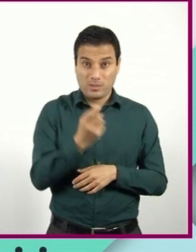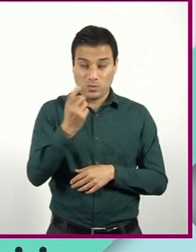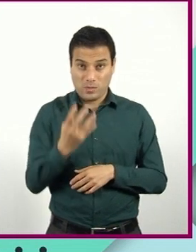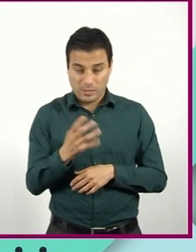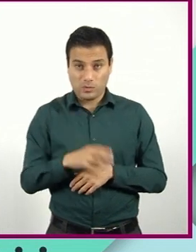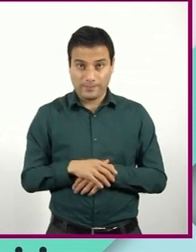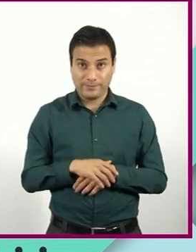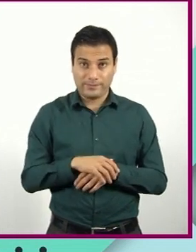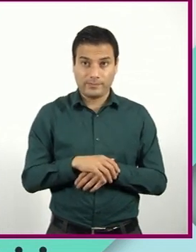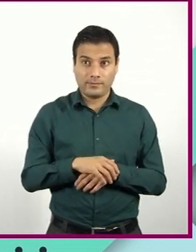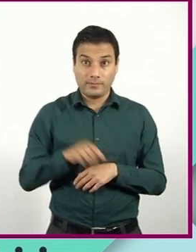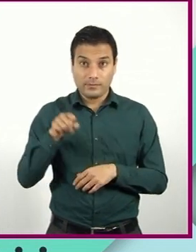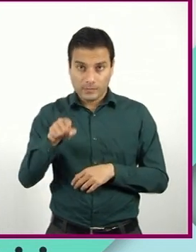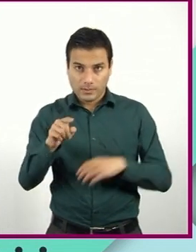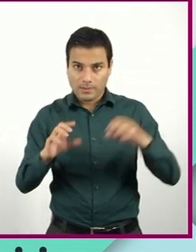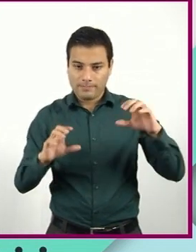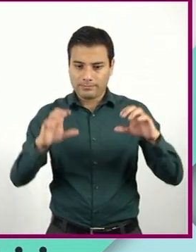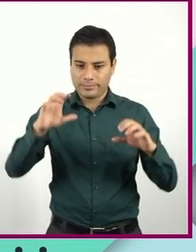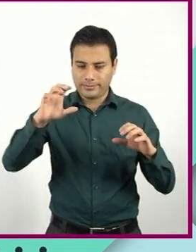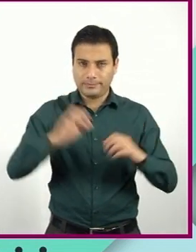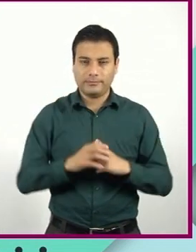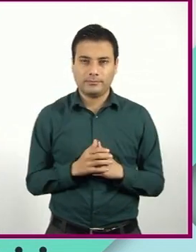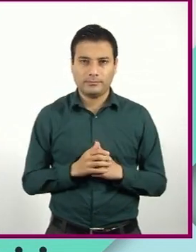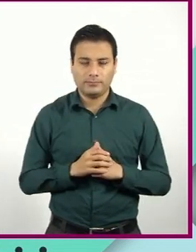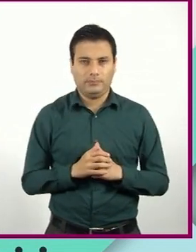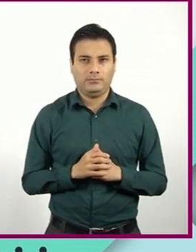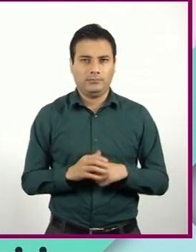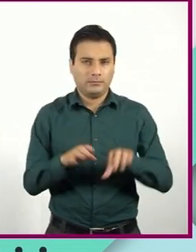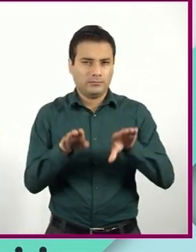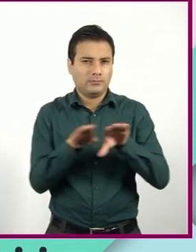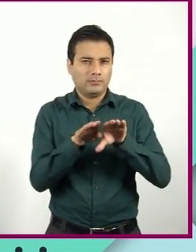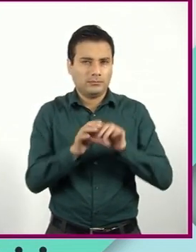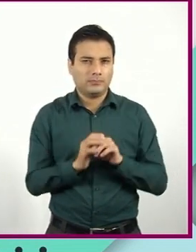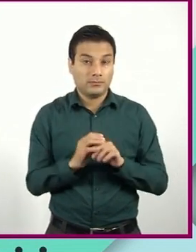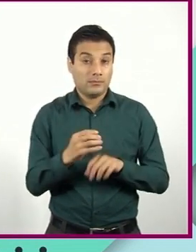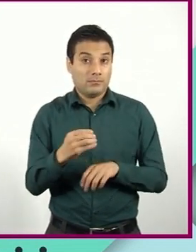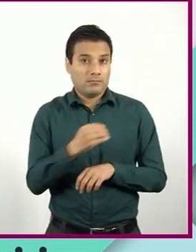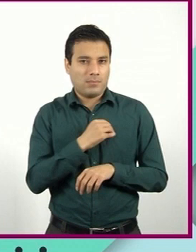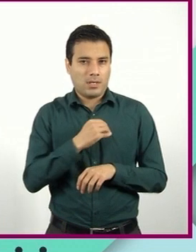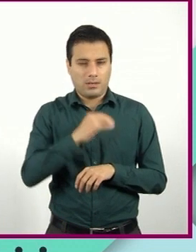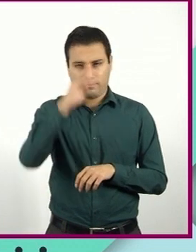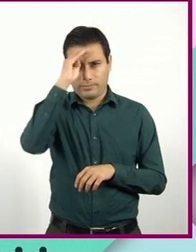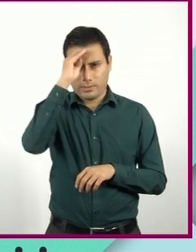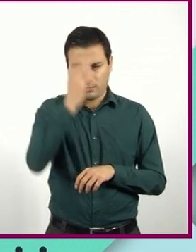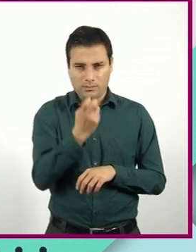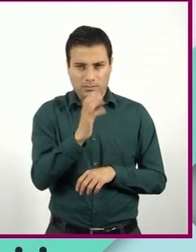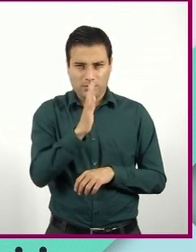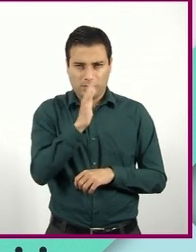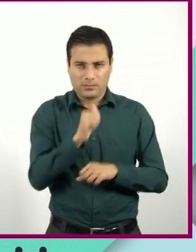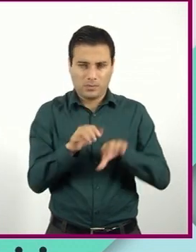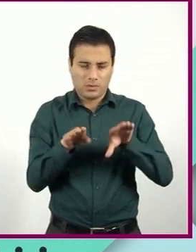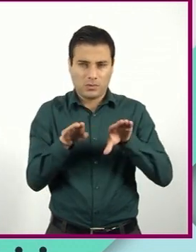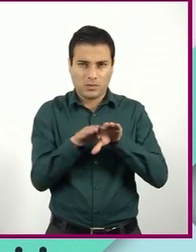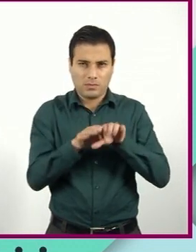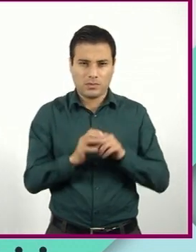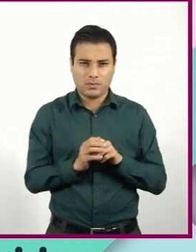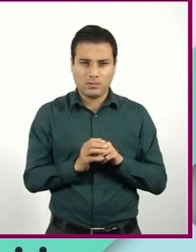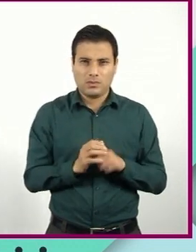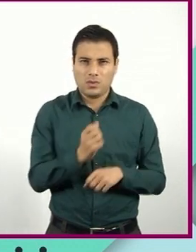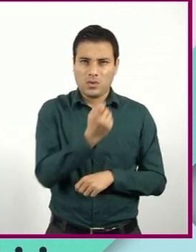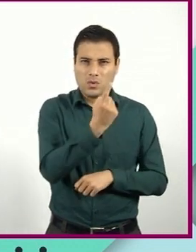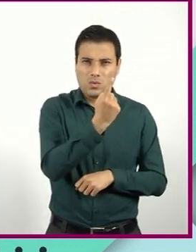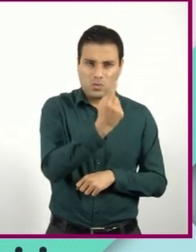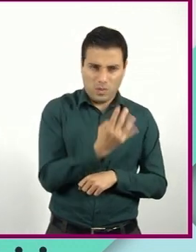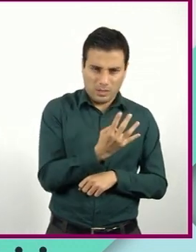masa del objeto fue menor. María pensó que eso no era posible porque entre 1/4 y 2/4 no